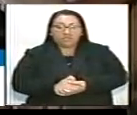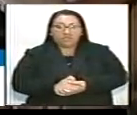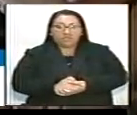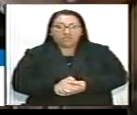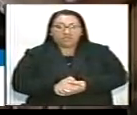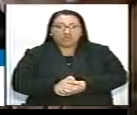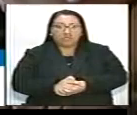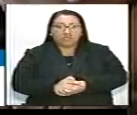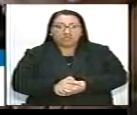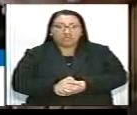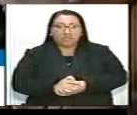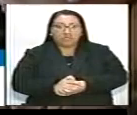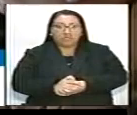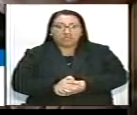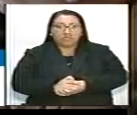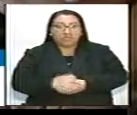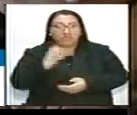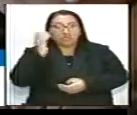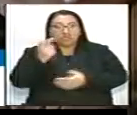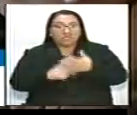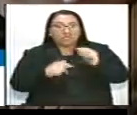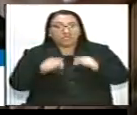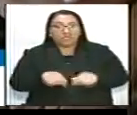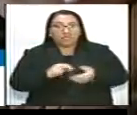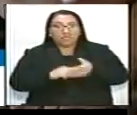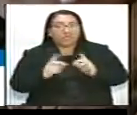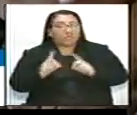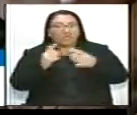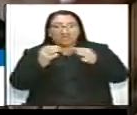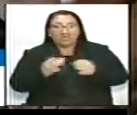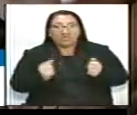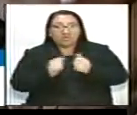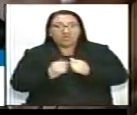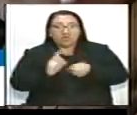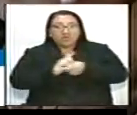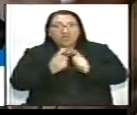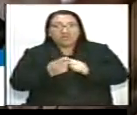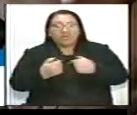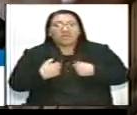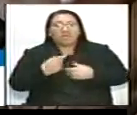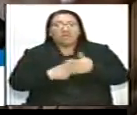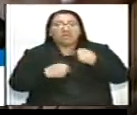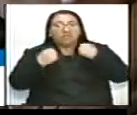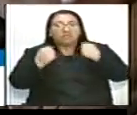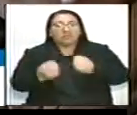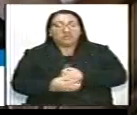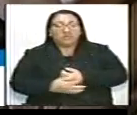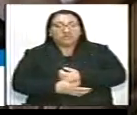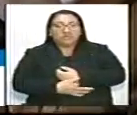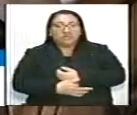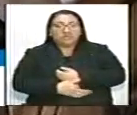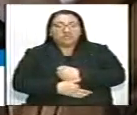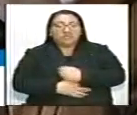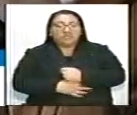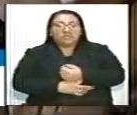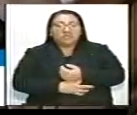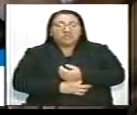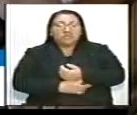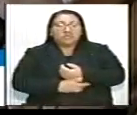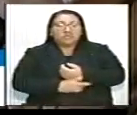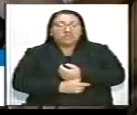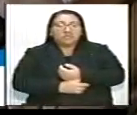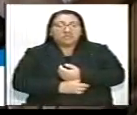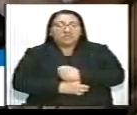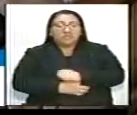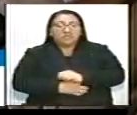de que haya una mayoría que tal vez no esté muy convencida de este cambio, tengamos que luchar. Lo tenemos que hacer, digamos, tal